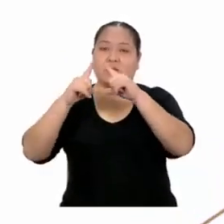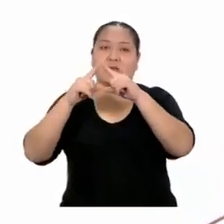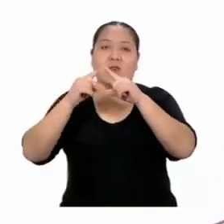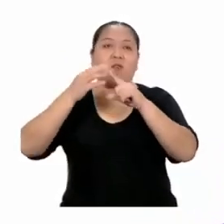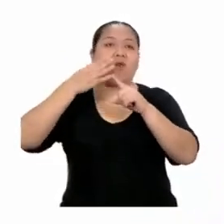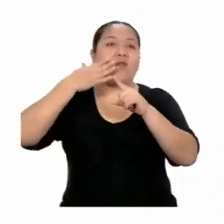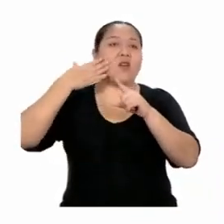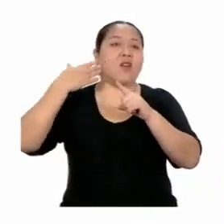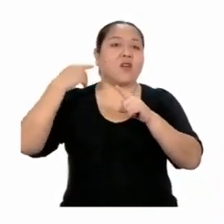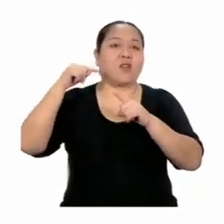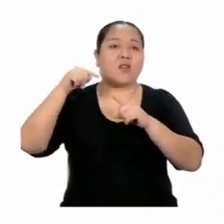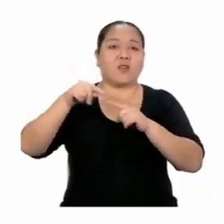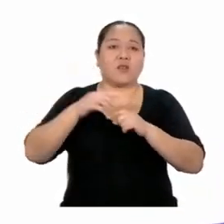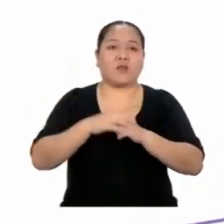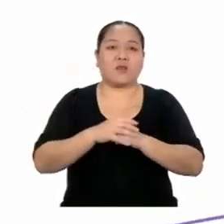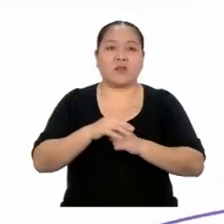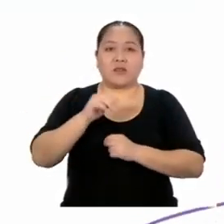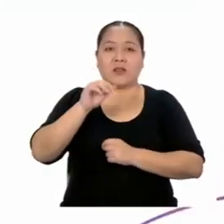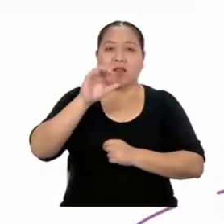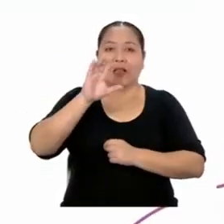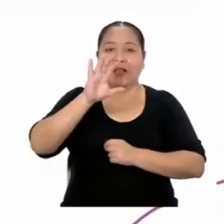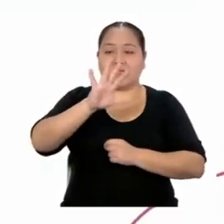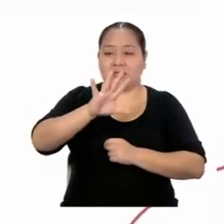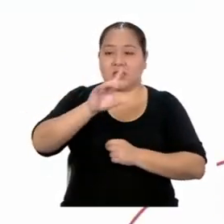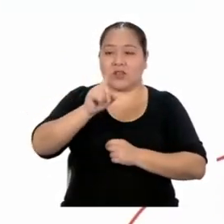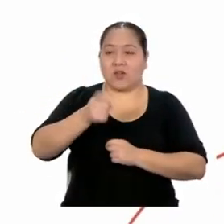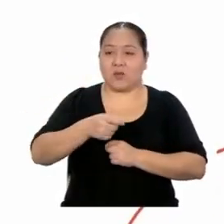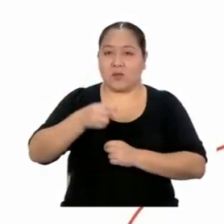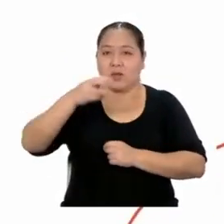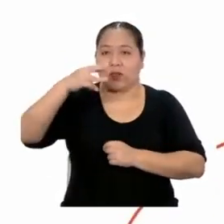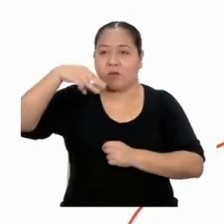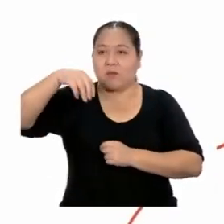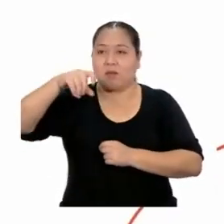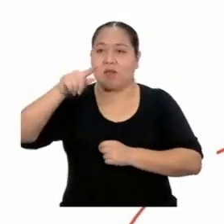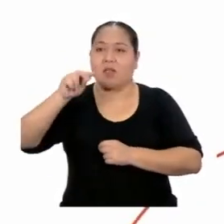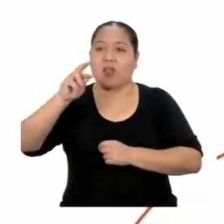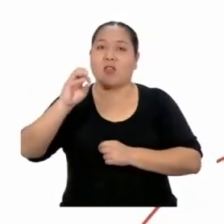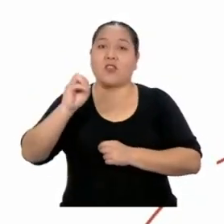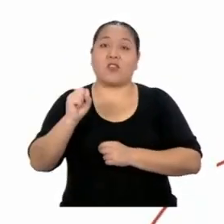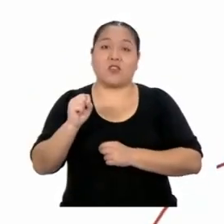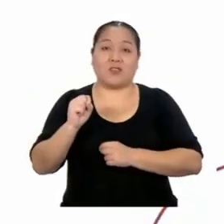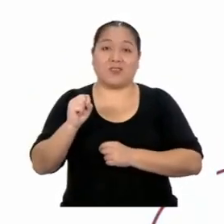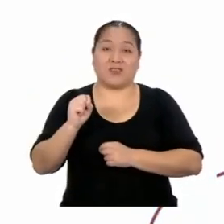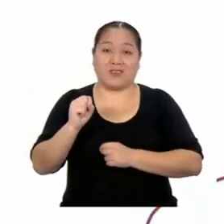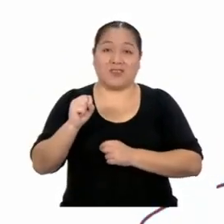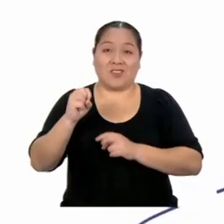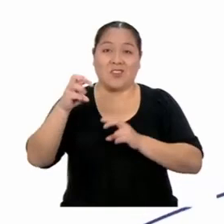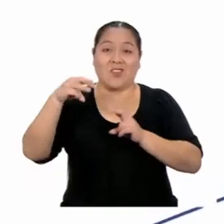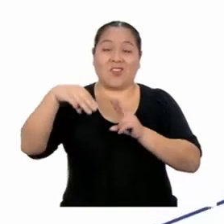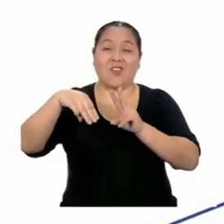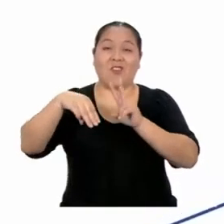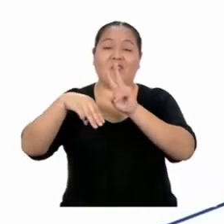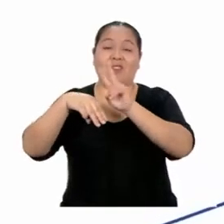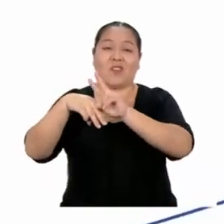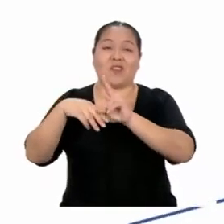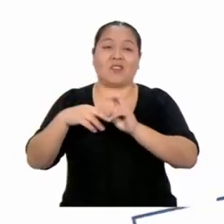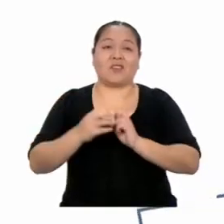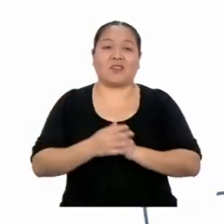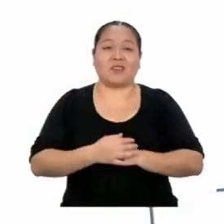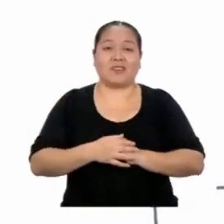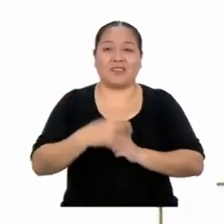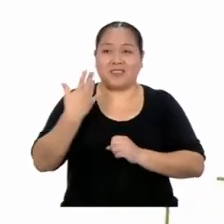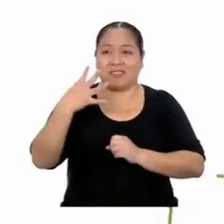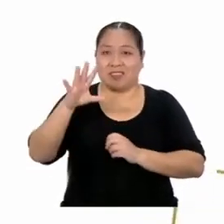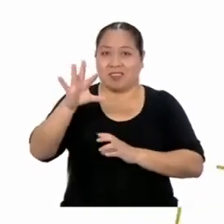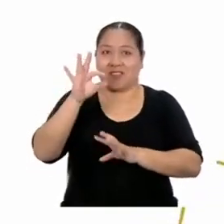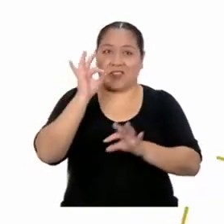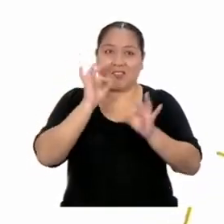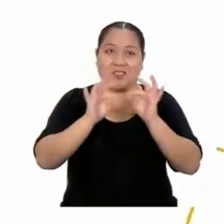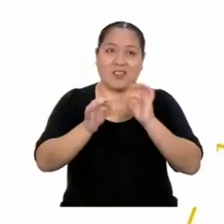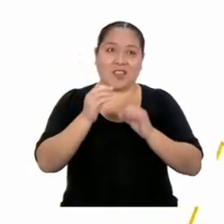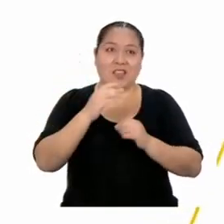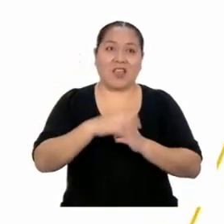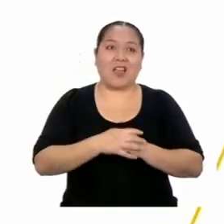a 5.000 metros cuadrados. Con ese dato ya puedes encontrar el área